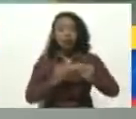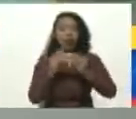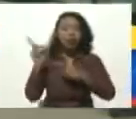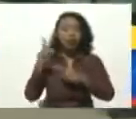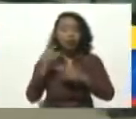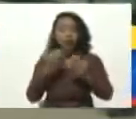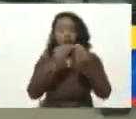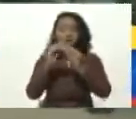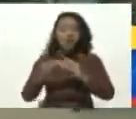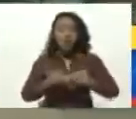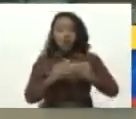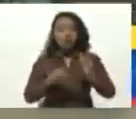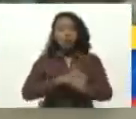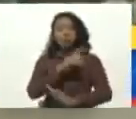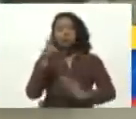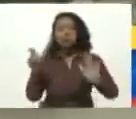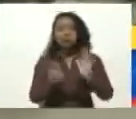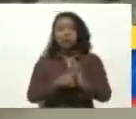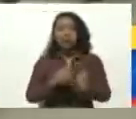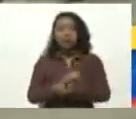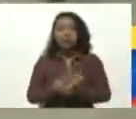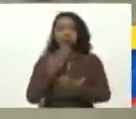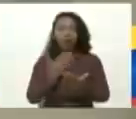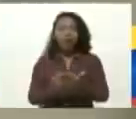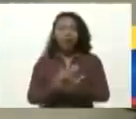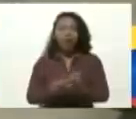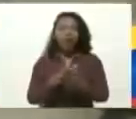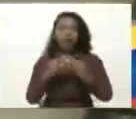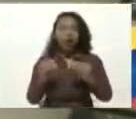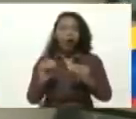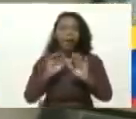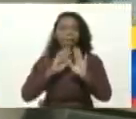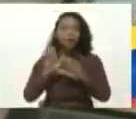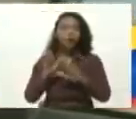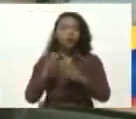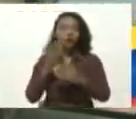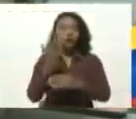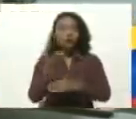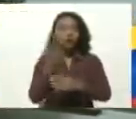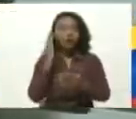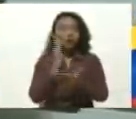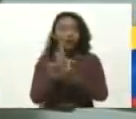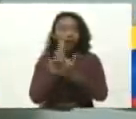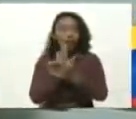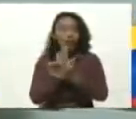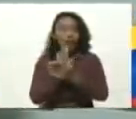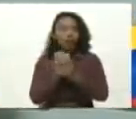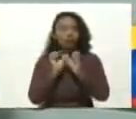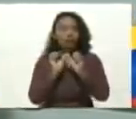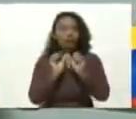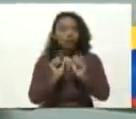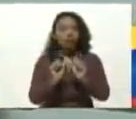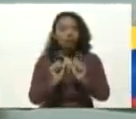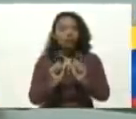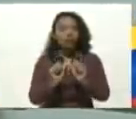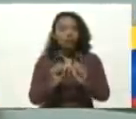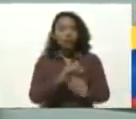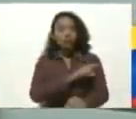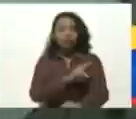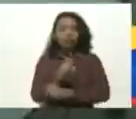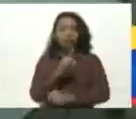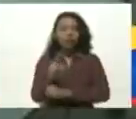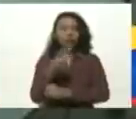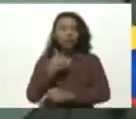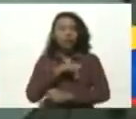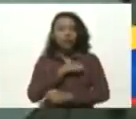una rehabilitación total, presidente, agradeciendo todo el apoyo que usted siempre ha mantenido y ha ordenado para con